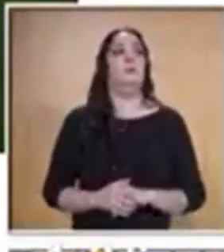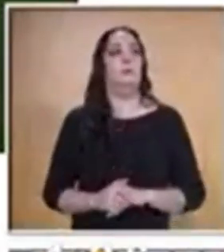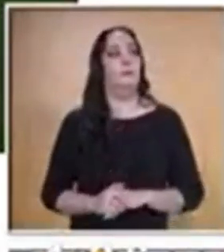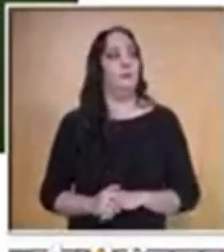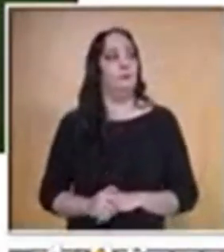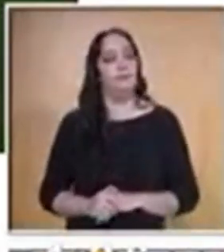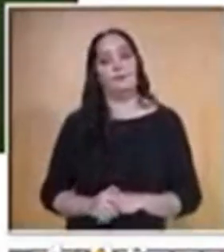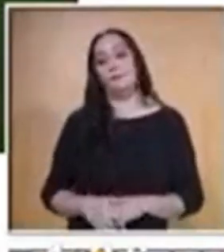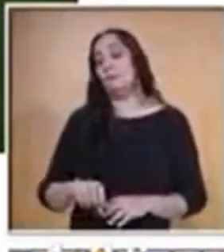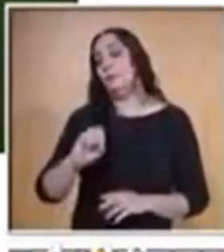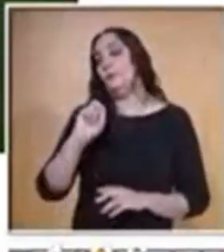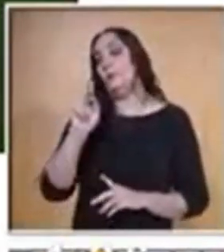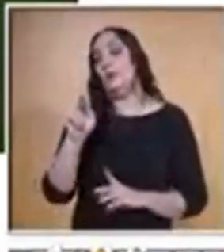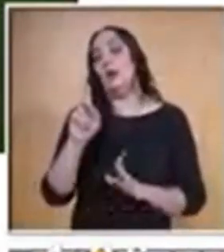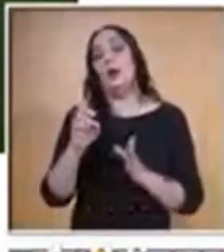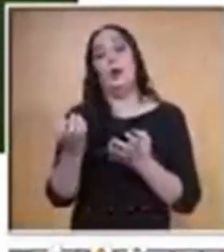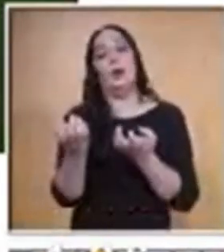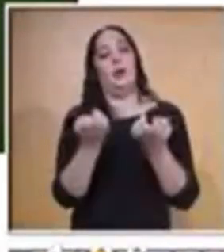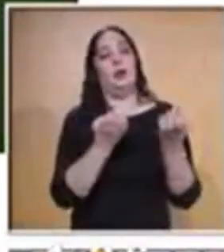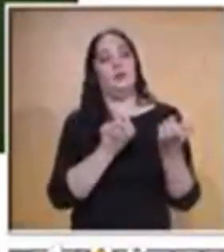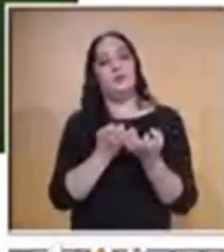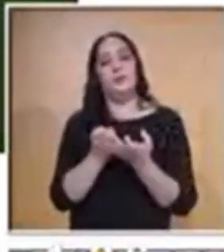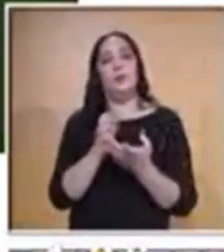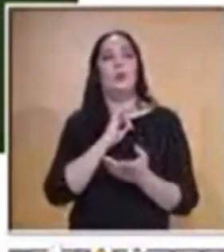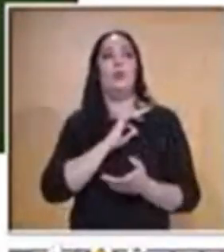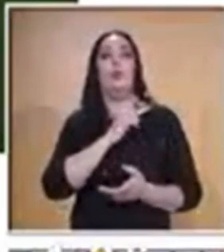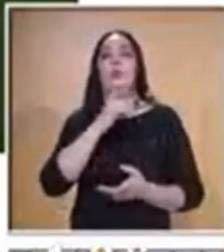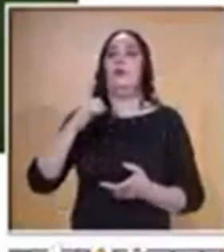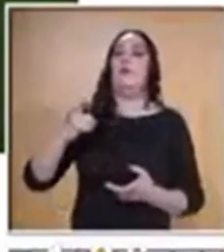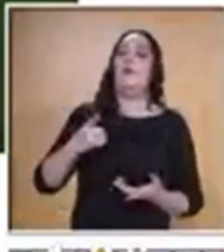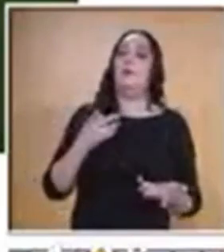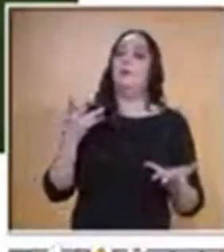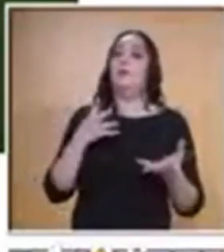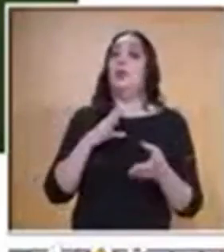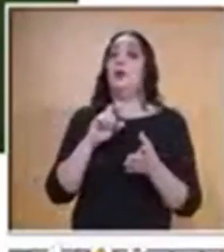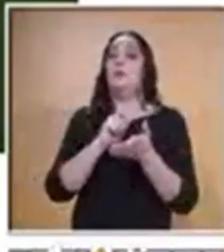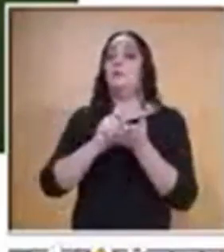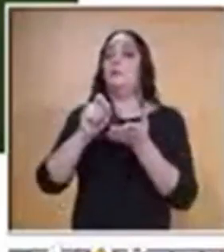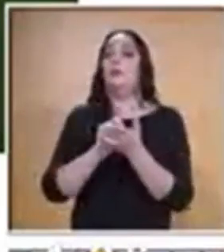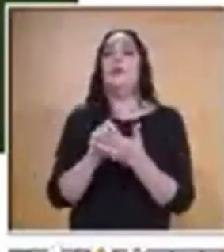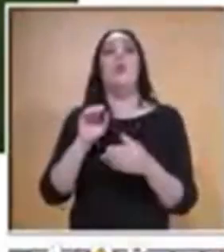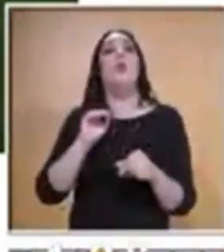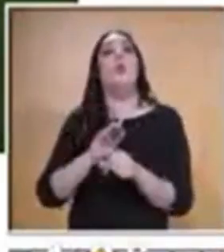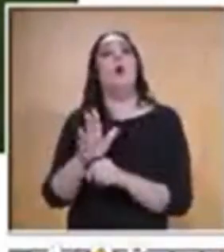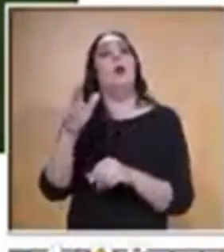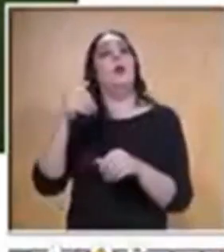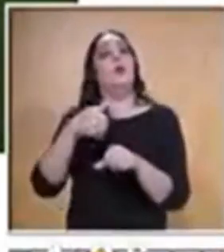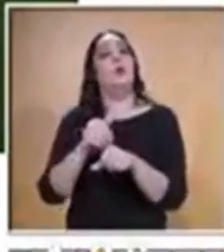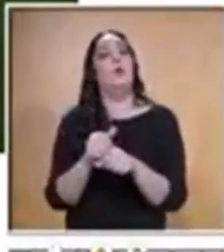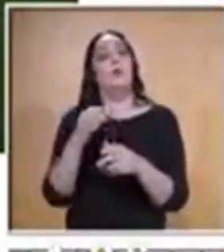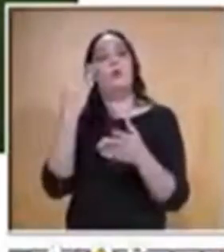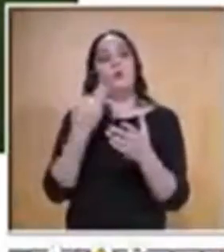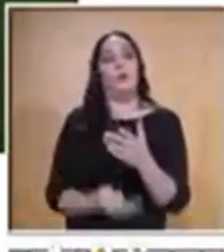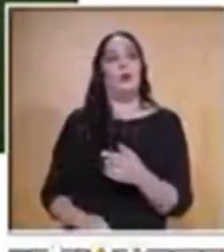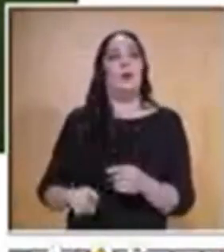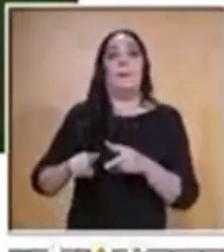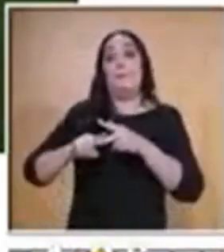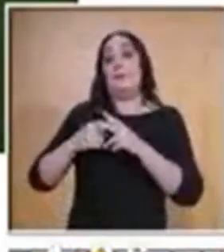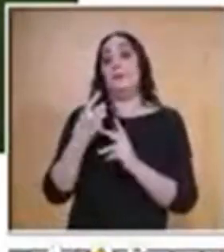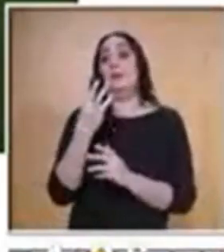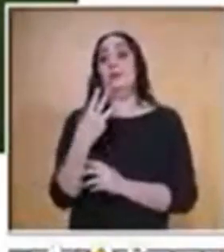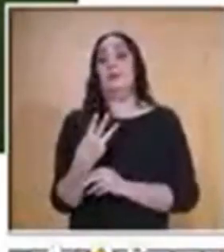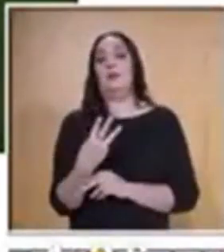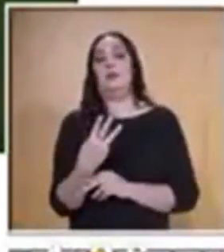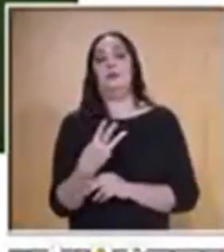Bien, un ejercicio más es tratar de completar esta serie. Si nos fijamos bien, empezamos con el número 3. El